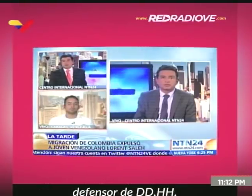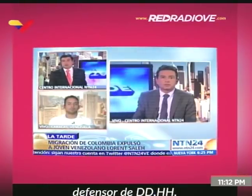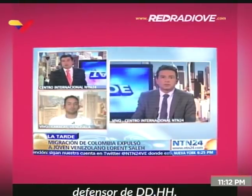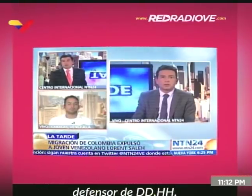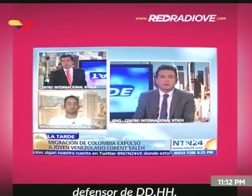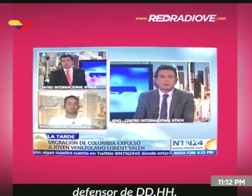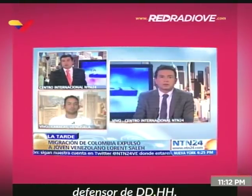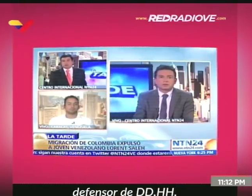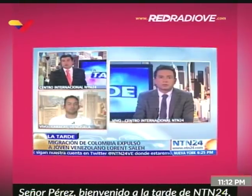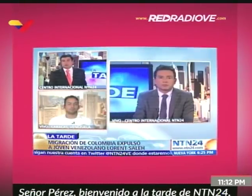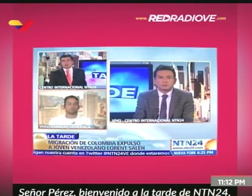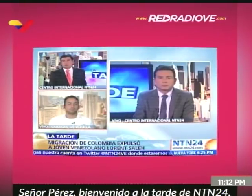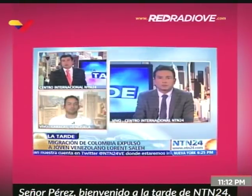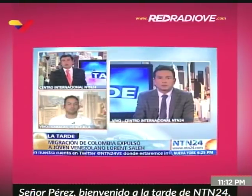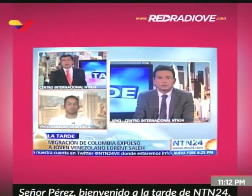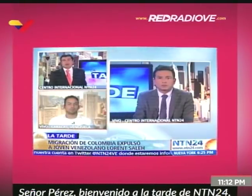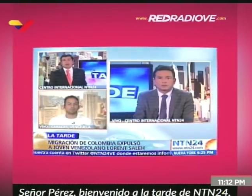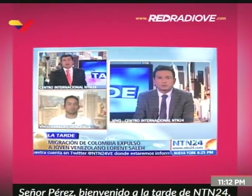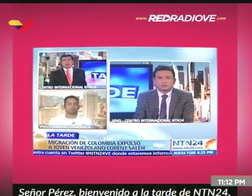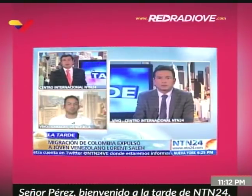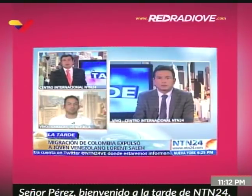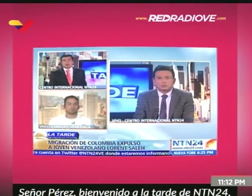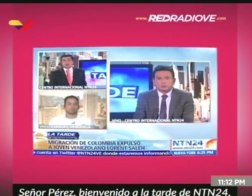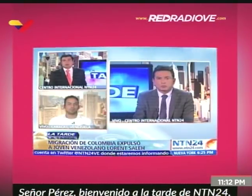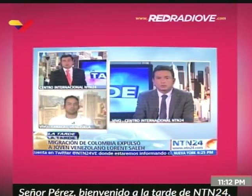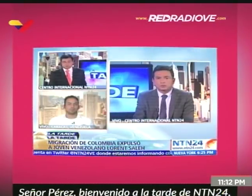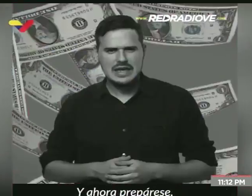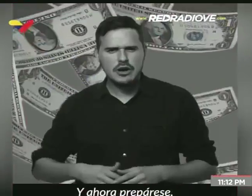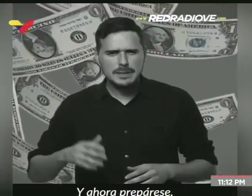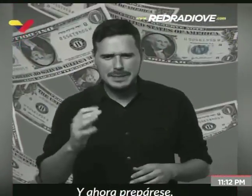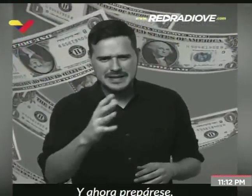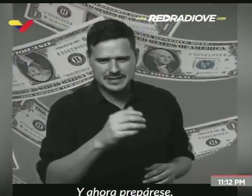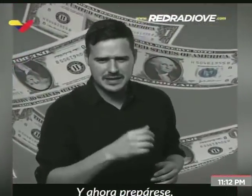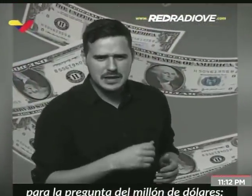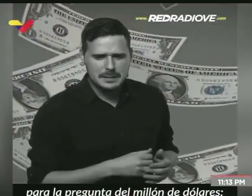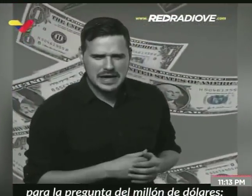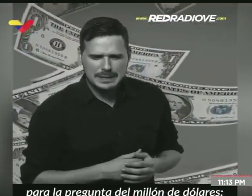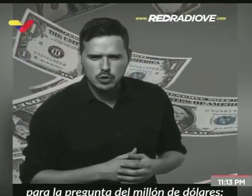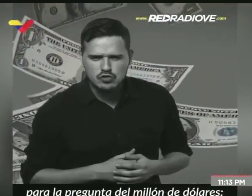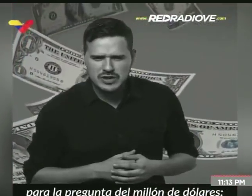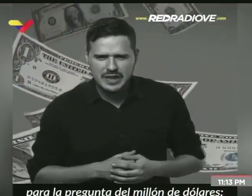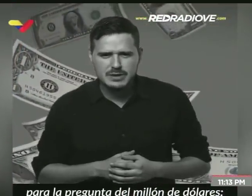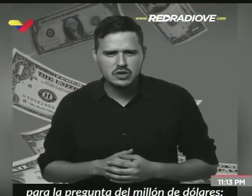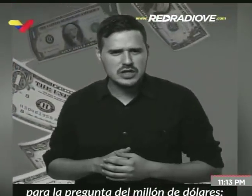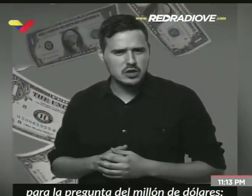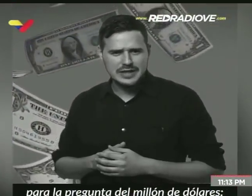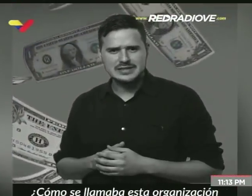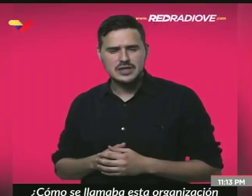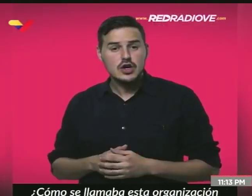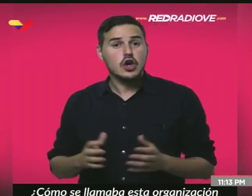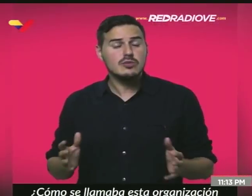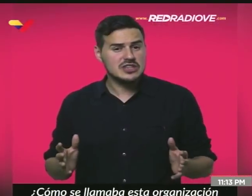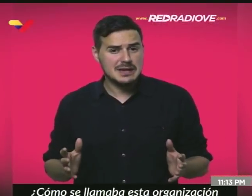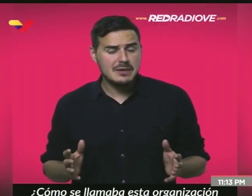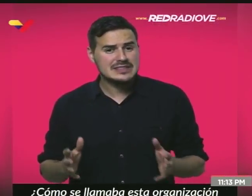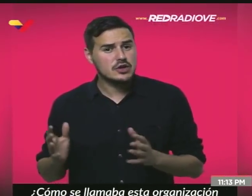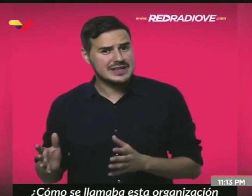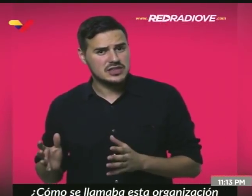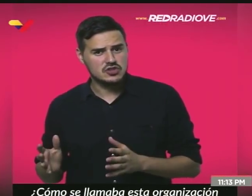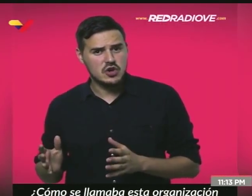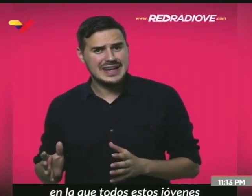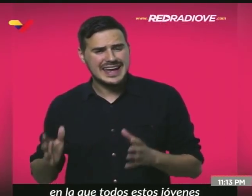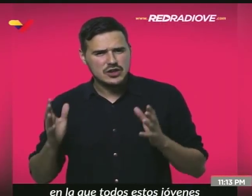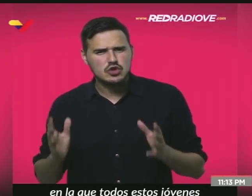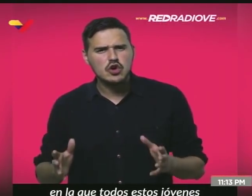Libertad, defensor de derechos humanos. Señor Pérez, bienvenido a la tarde de NTN 24. Y ahora prepárese para la pregunta del millón de dólares. ¿Cómo se llamaba